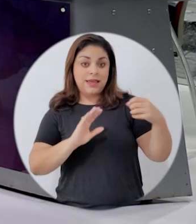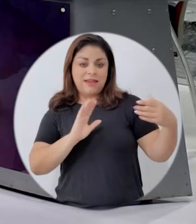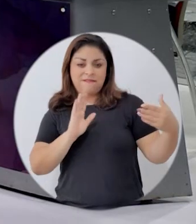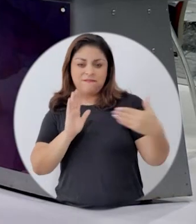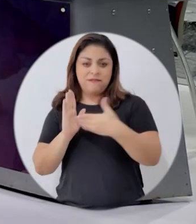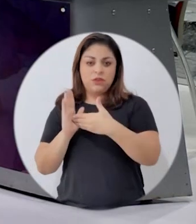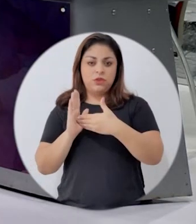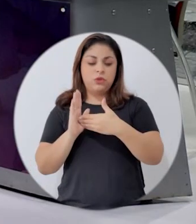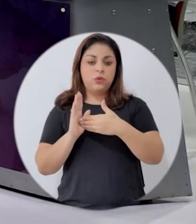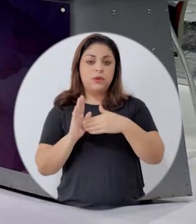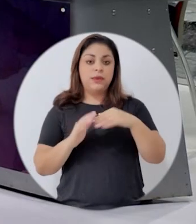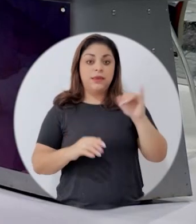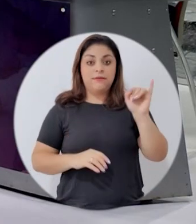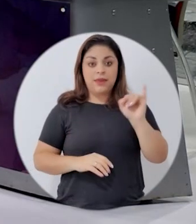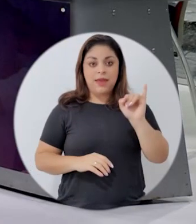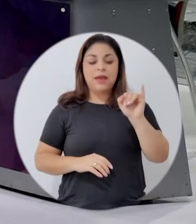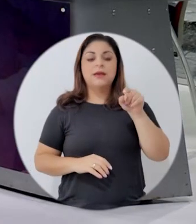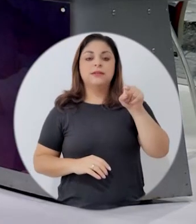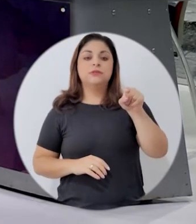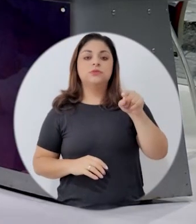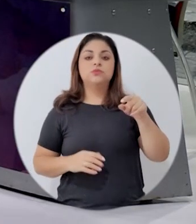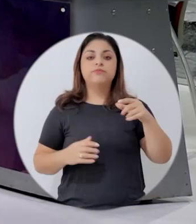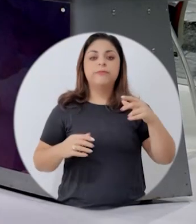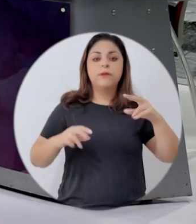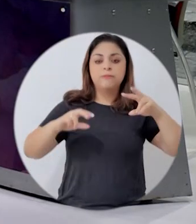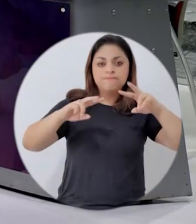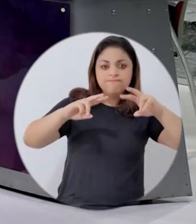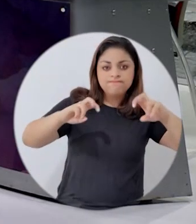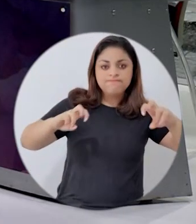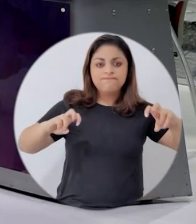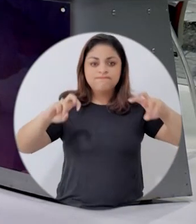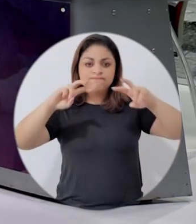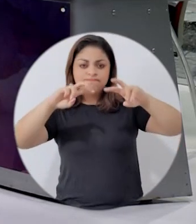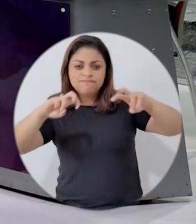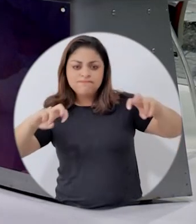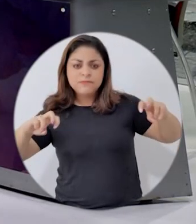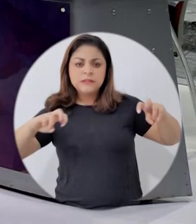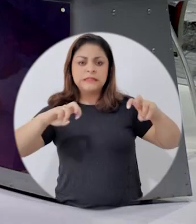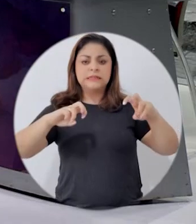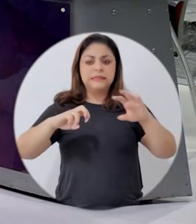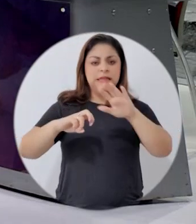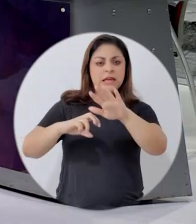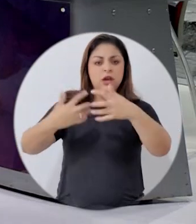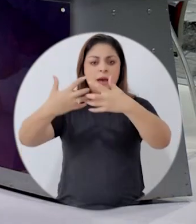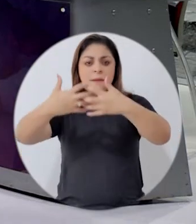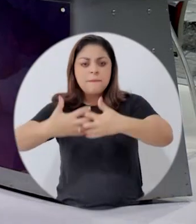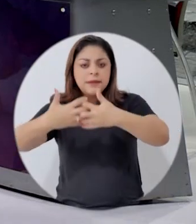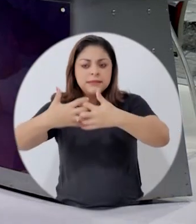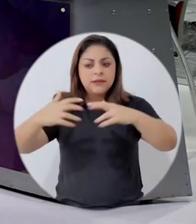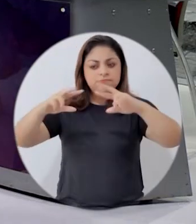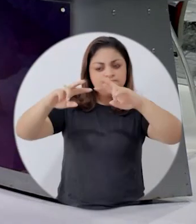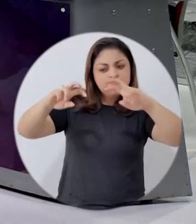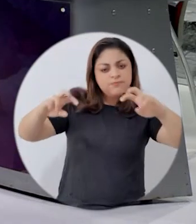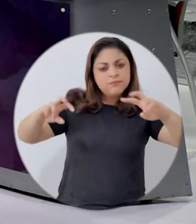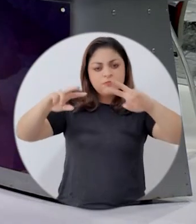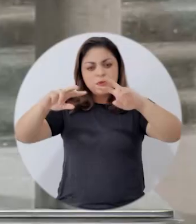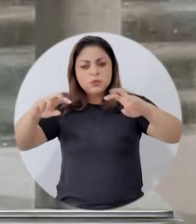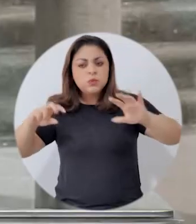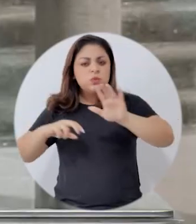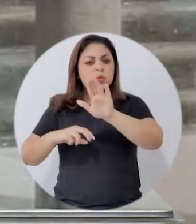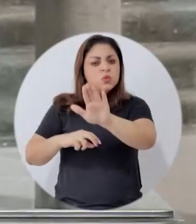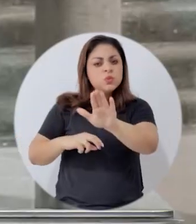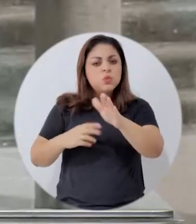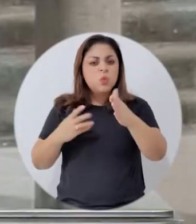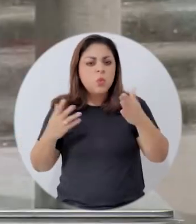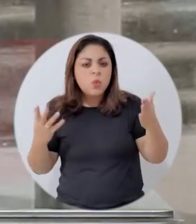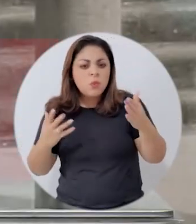a analizar cuando estamos elaborando justamente o midiéndole la huella de carbono a una empresa son todos aquellos